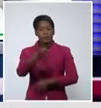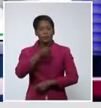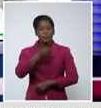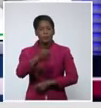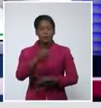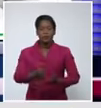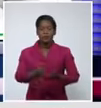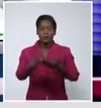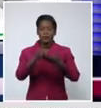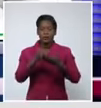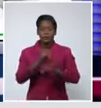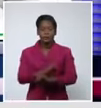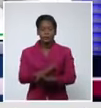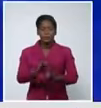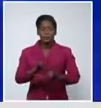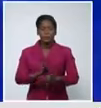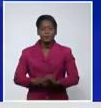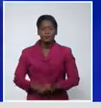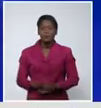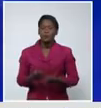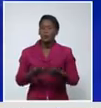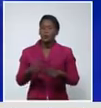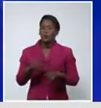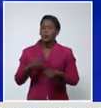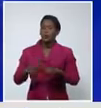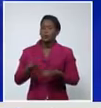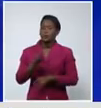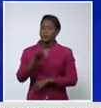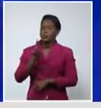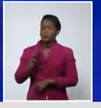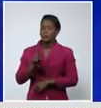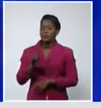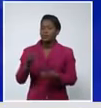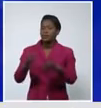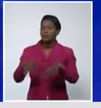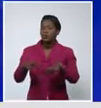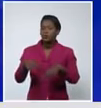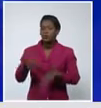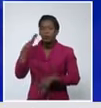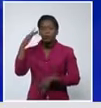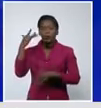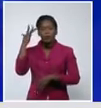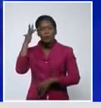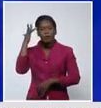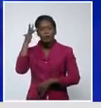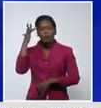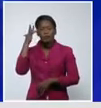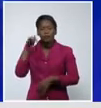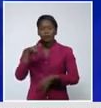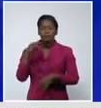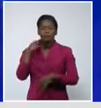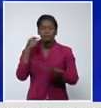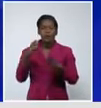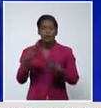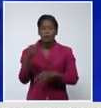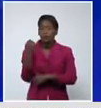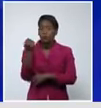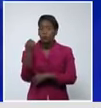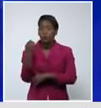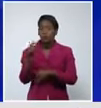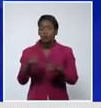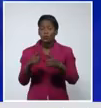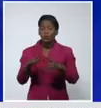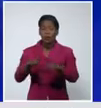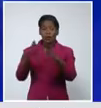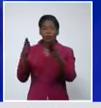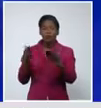Santiago de Cuba. Bueno, doctor. La situación psicológica en este año muy fuerte para todo el planeta. Cuba